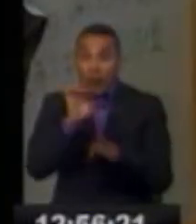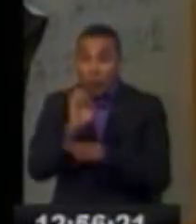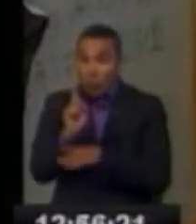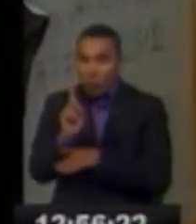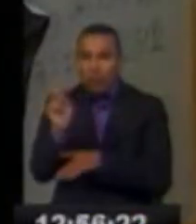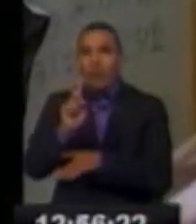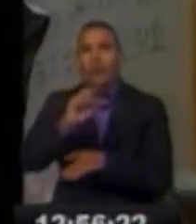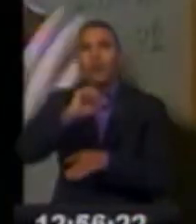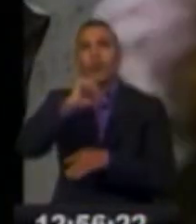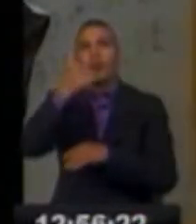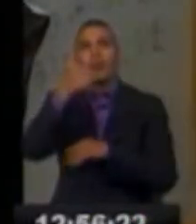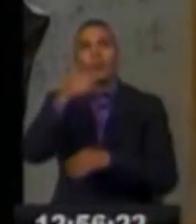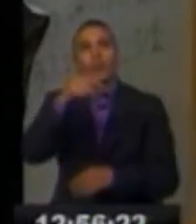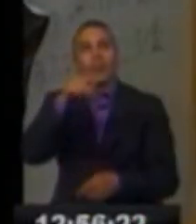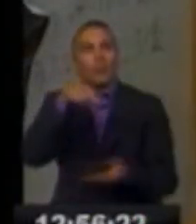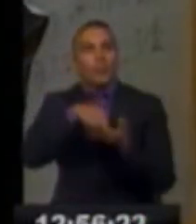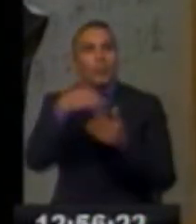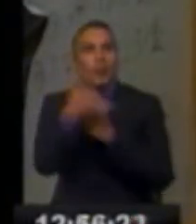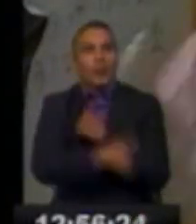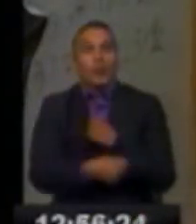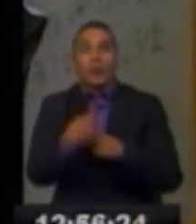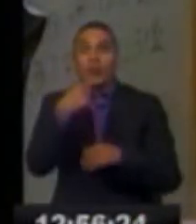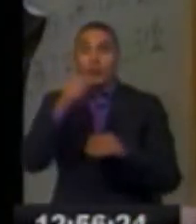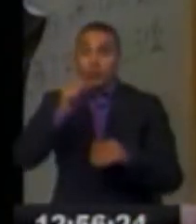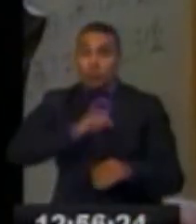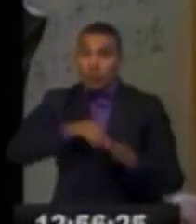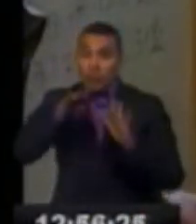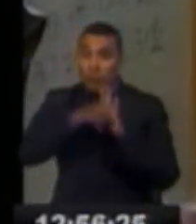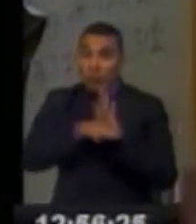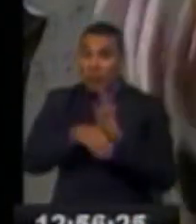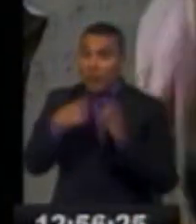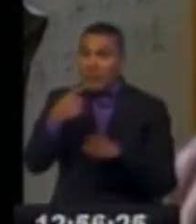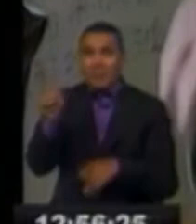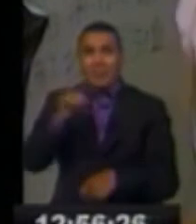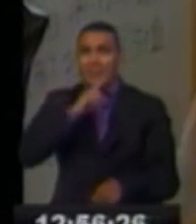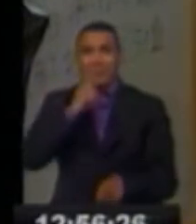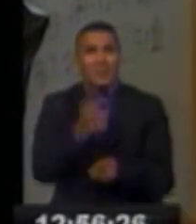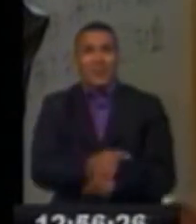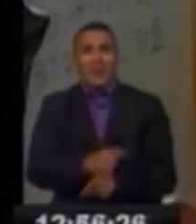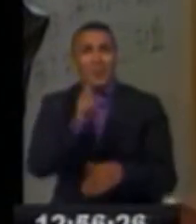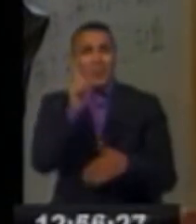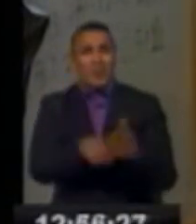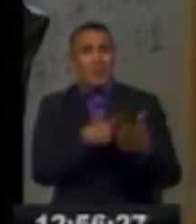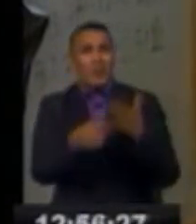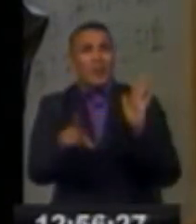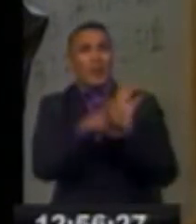circulando el rumor de que vamos a bajar los sueldos. Señores, eso no se puede. Es prohibido por ley.